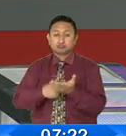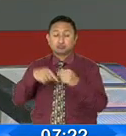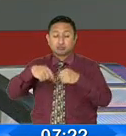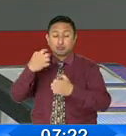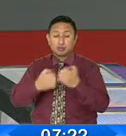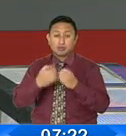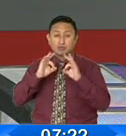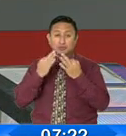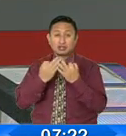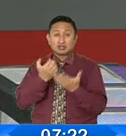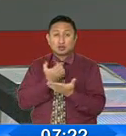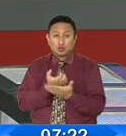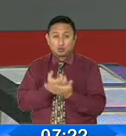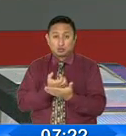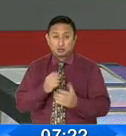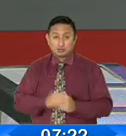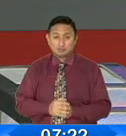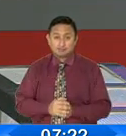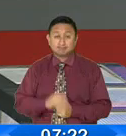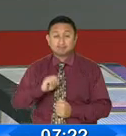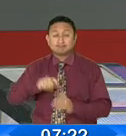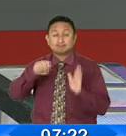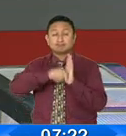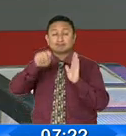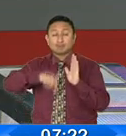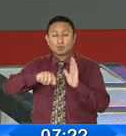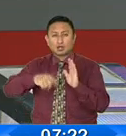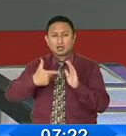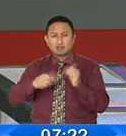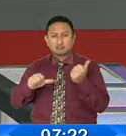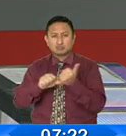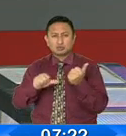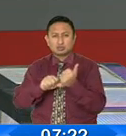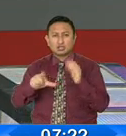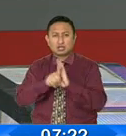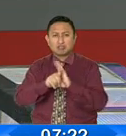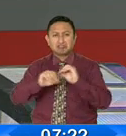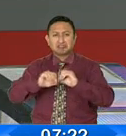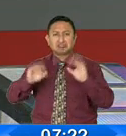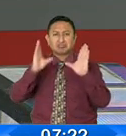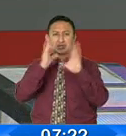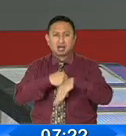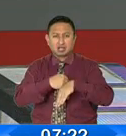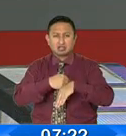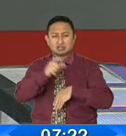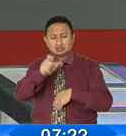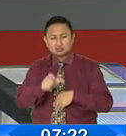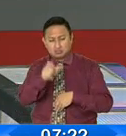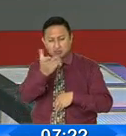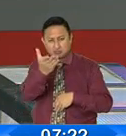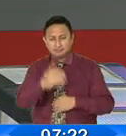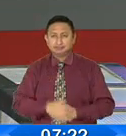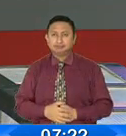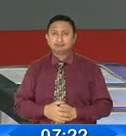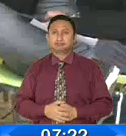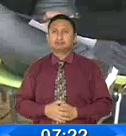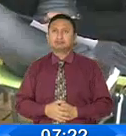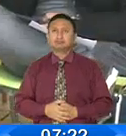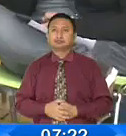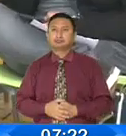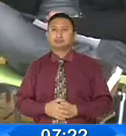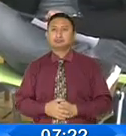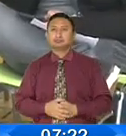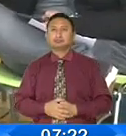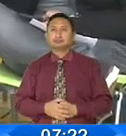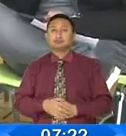familiares y económicos. Ante esto, abogados brindan asesoría legal gratuita a la sociedad. Le contamos. Durante